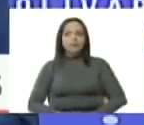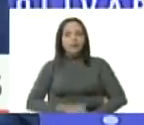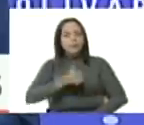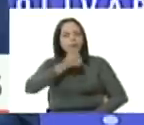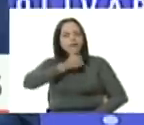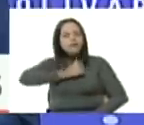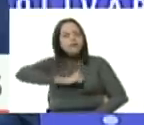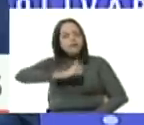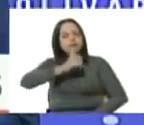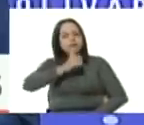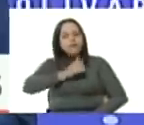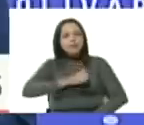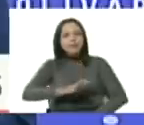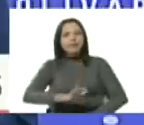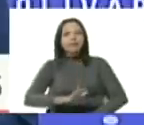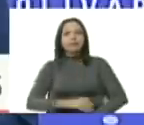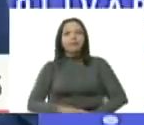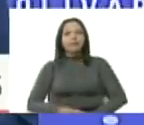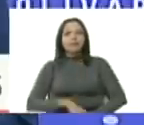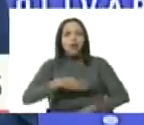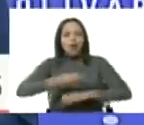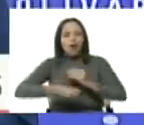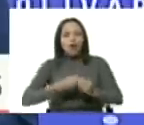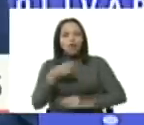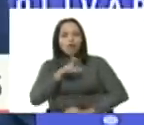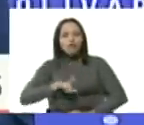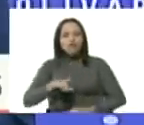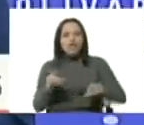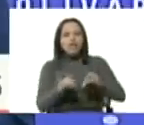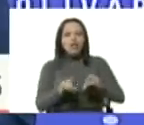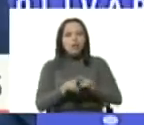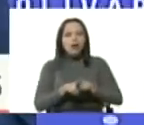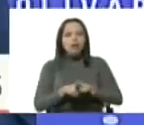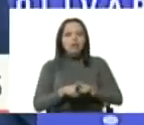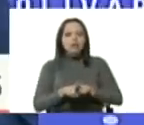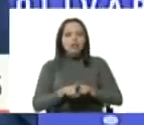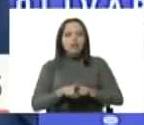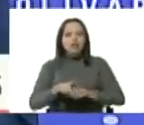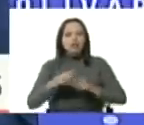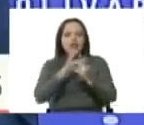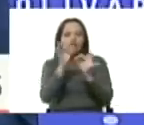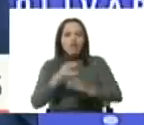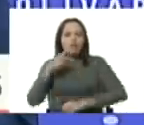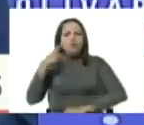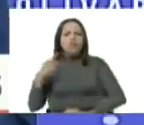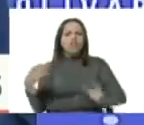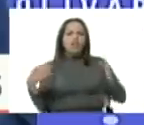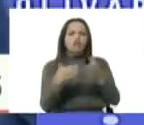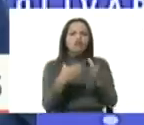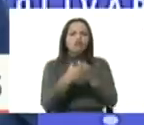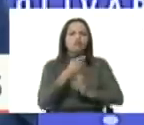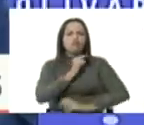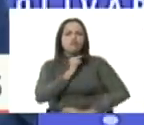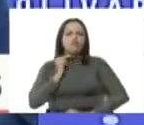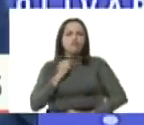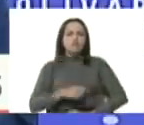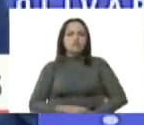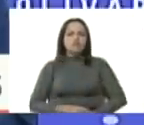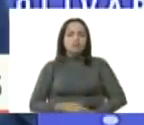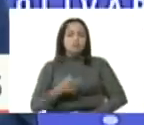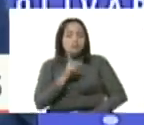Paciente, como utilizan como un partido político la conferencia episcopal. Es un partido político más, ya nadie le